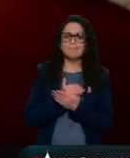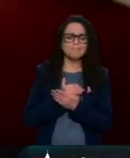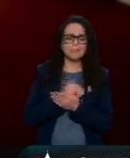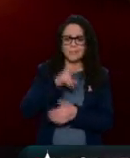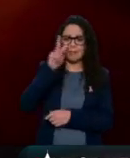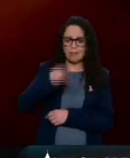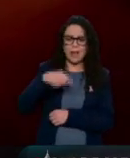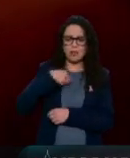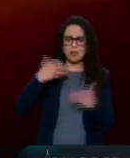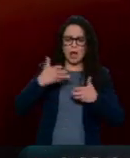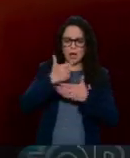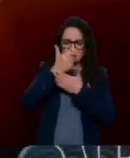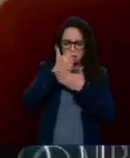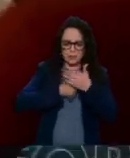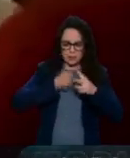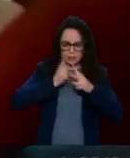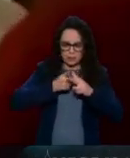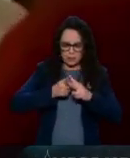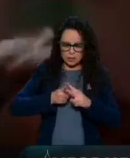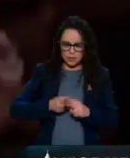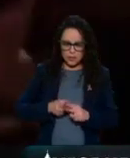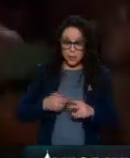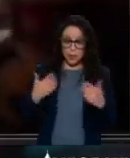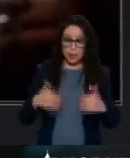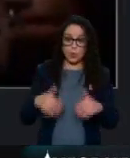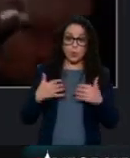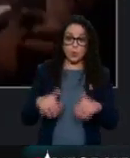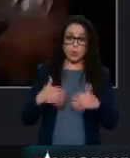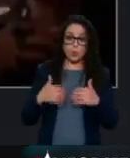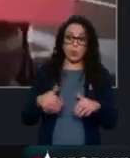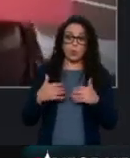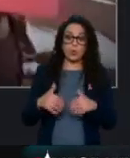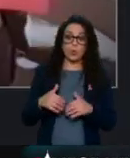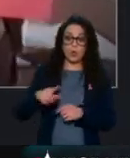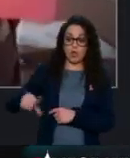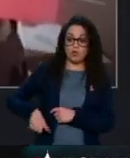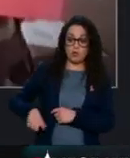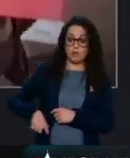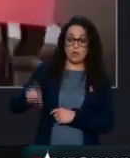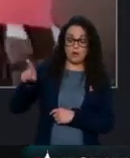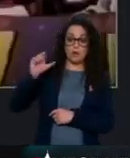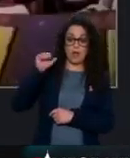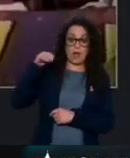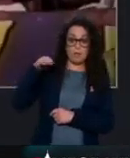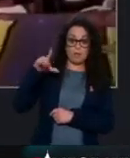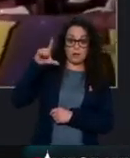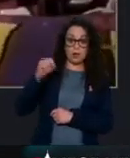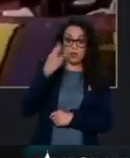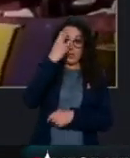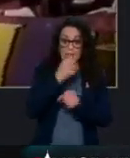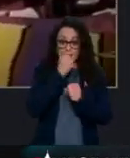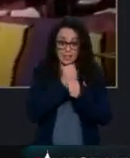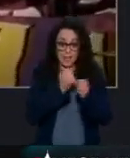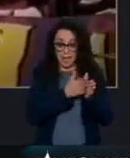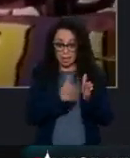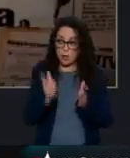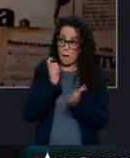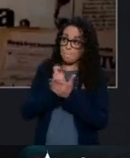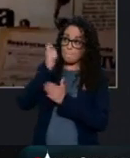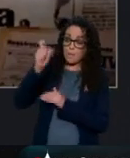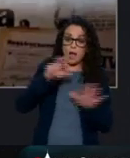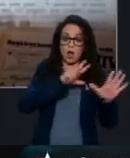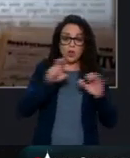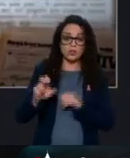cálculos, actualizando las cifras, y tan solo en los 3 primeros años del gobierno de López Obrador se han pagado